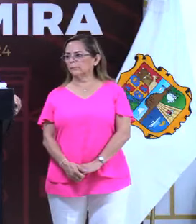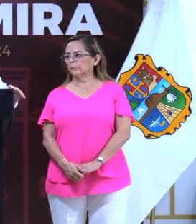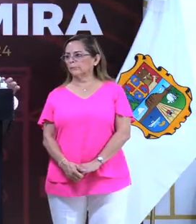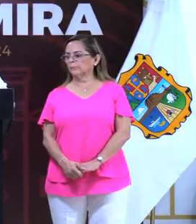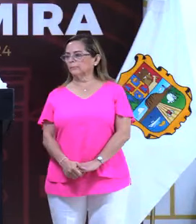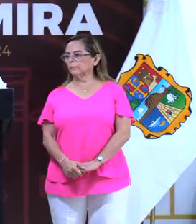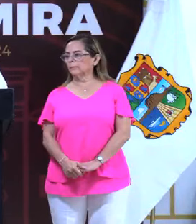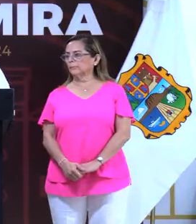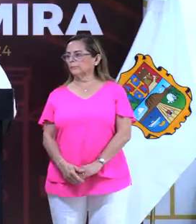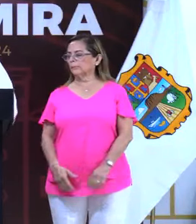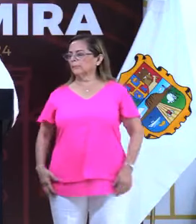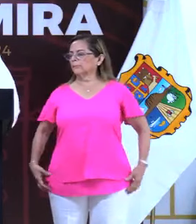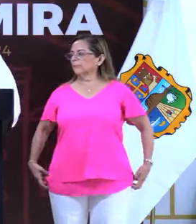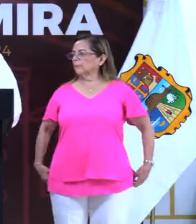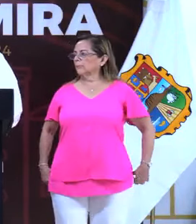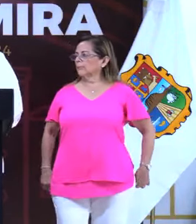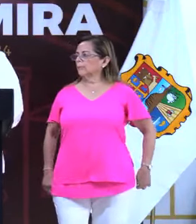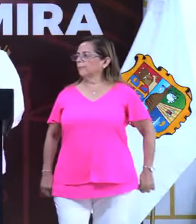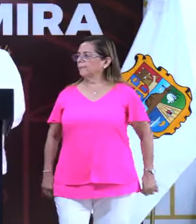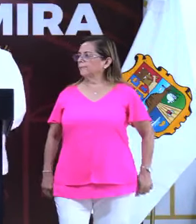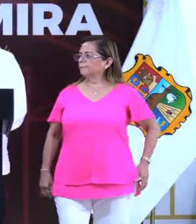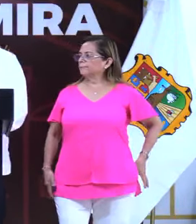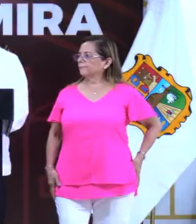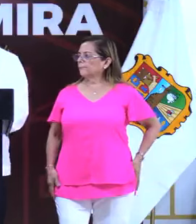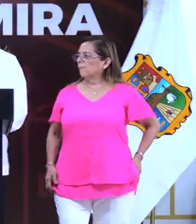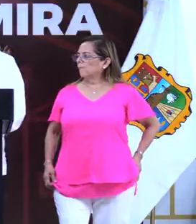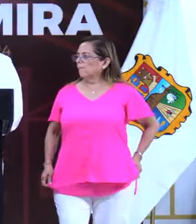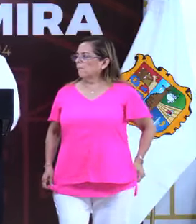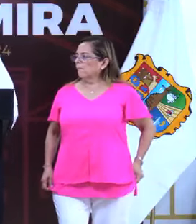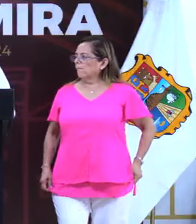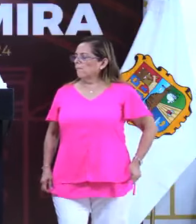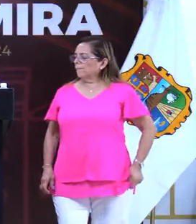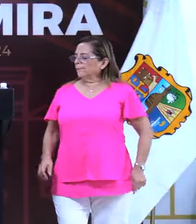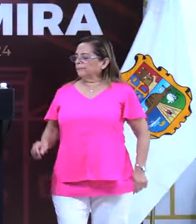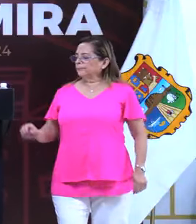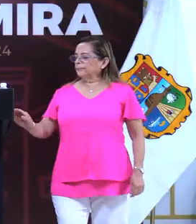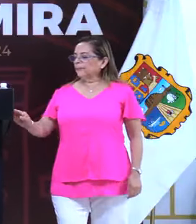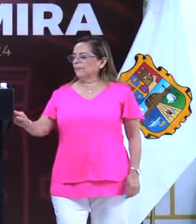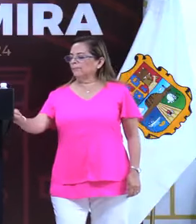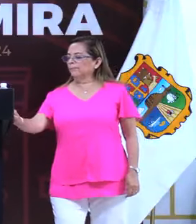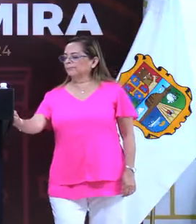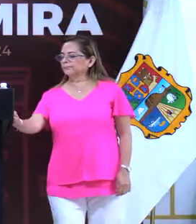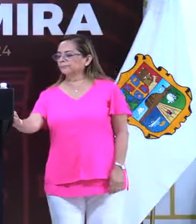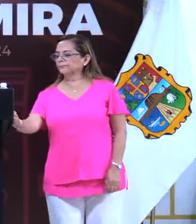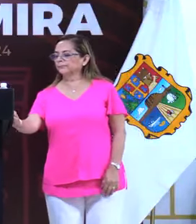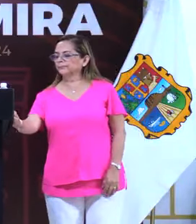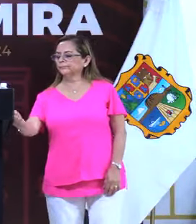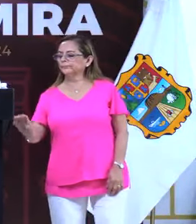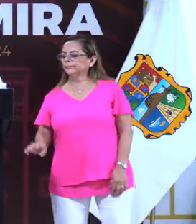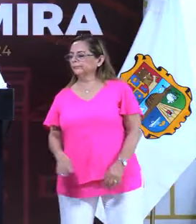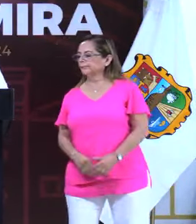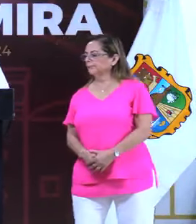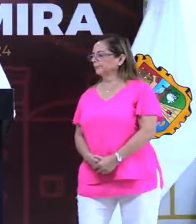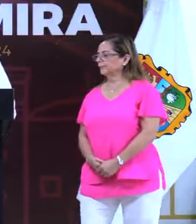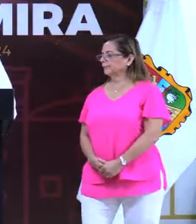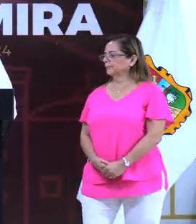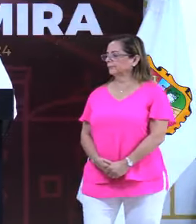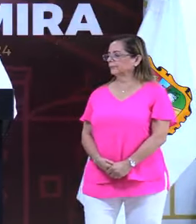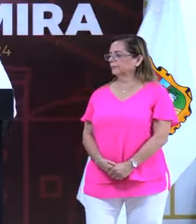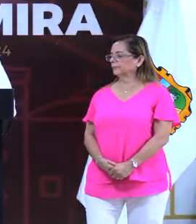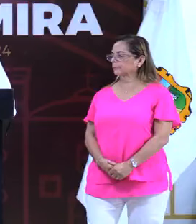es como podemos tener una vida saludable. Yo les decía en mi tesis que nosotros todo lo que hacemos